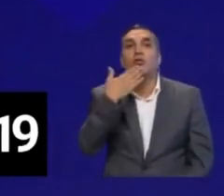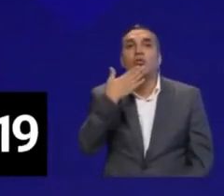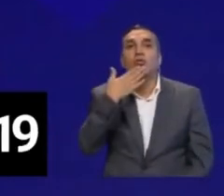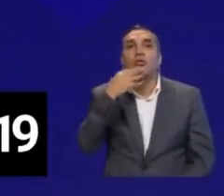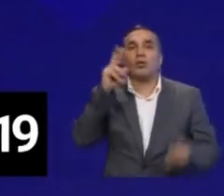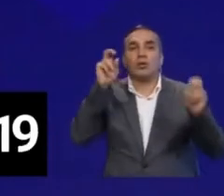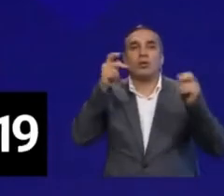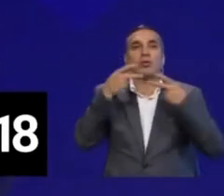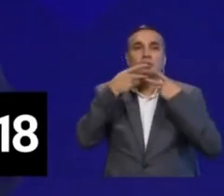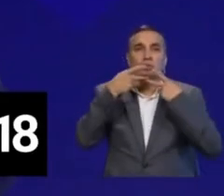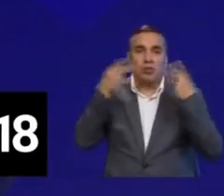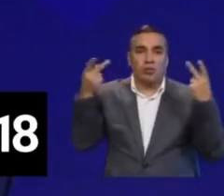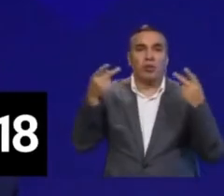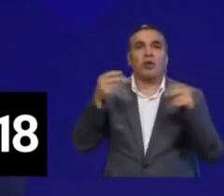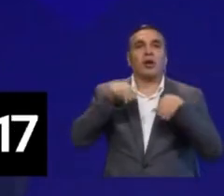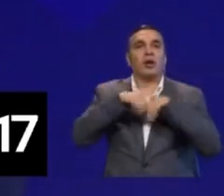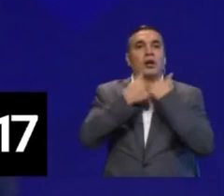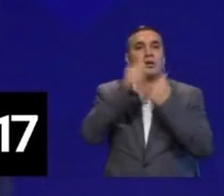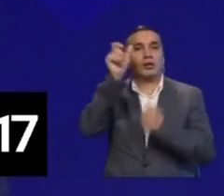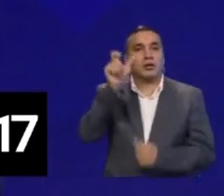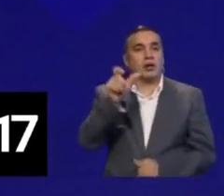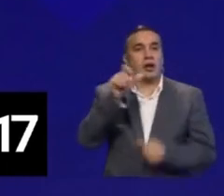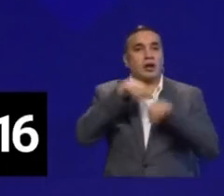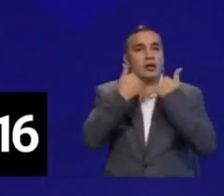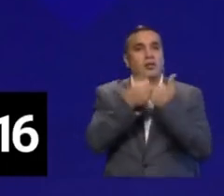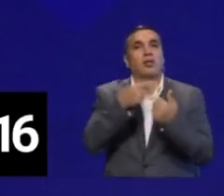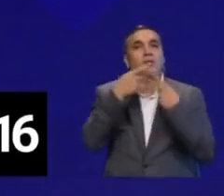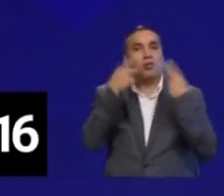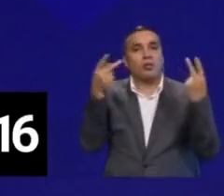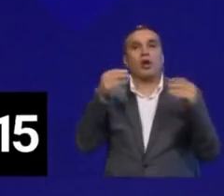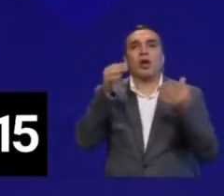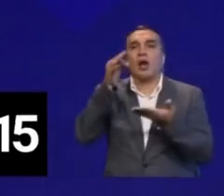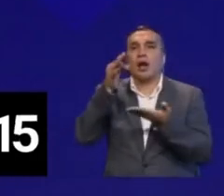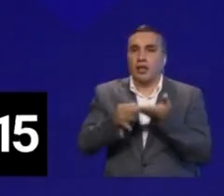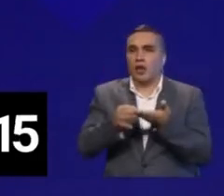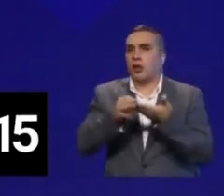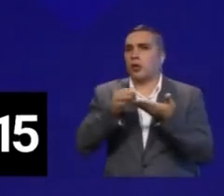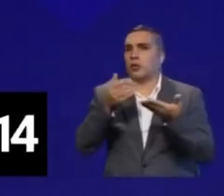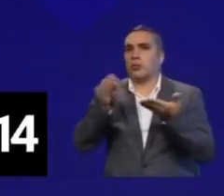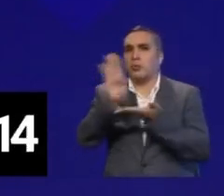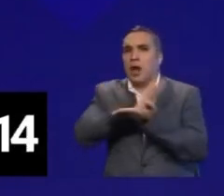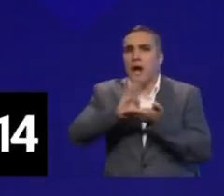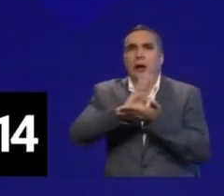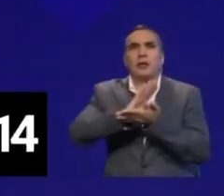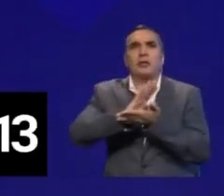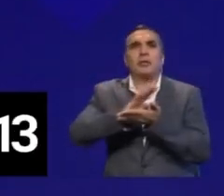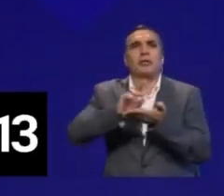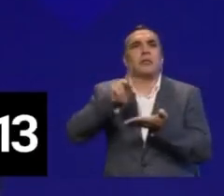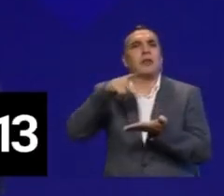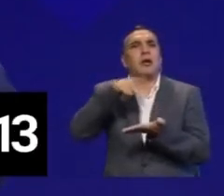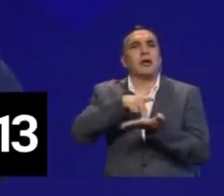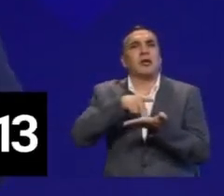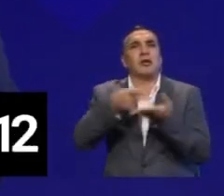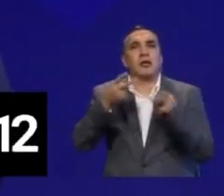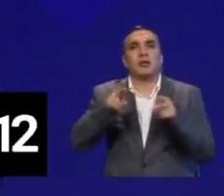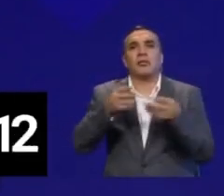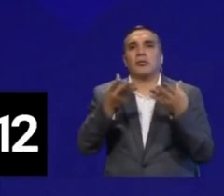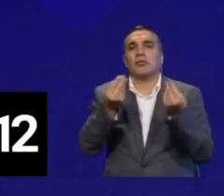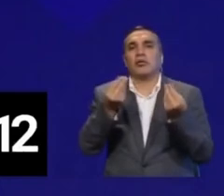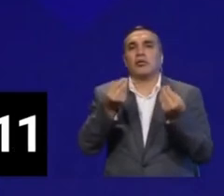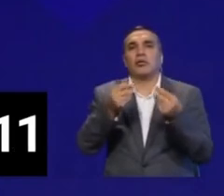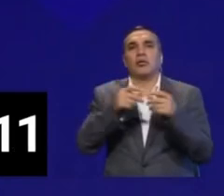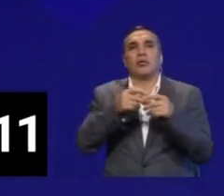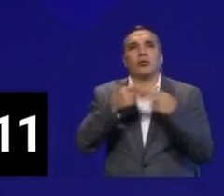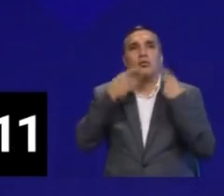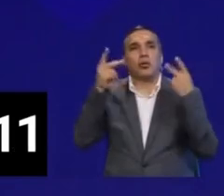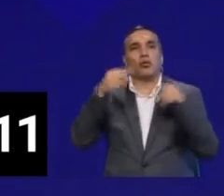parlamentos populares, de asambleas populares, cantonales, asambleas populares barriales, parroquiales y un gran parlamento